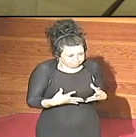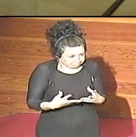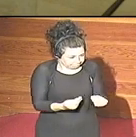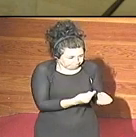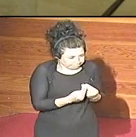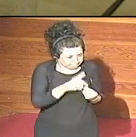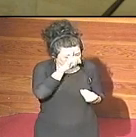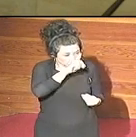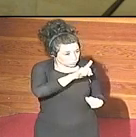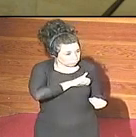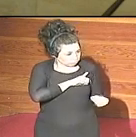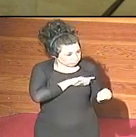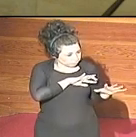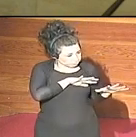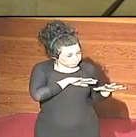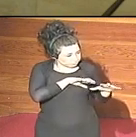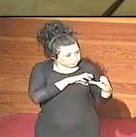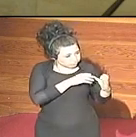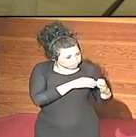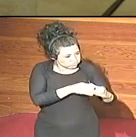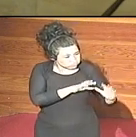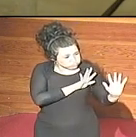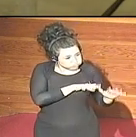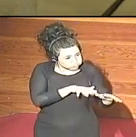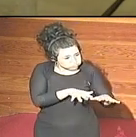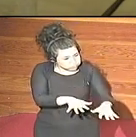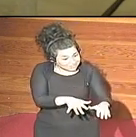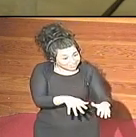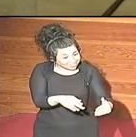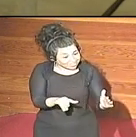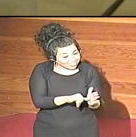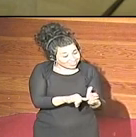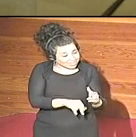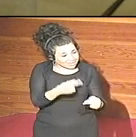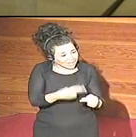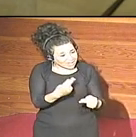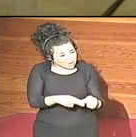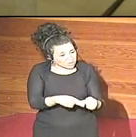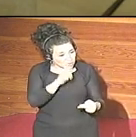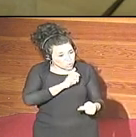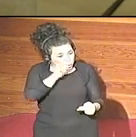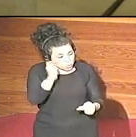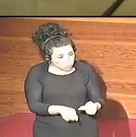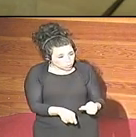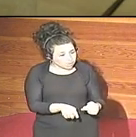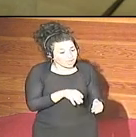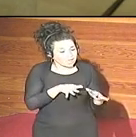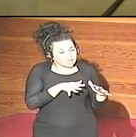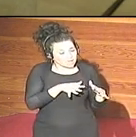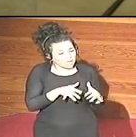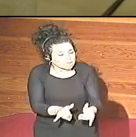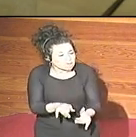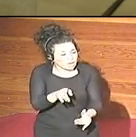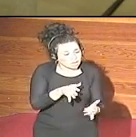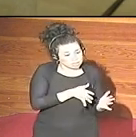rusas desplegadas en la frontera de Ucrania y todos especulando de si iban a entrar, no iban a entrar, si iba a ser